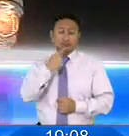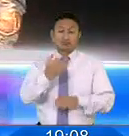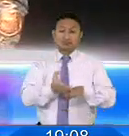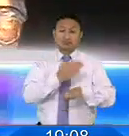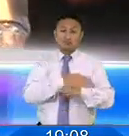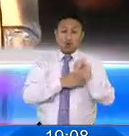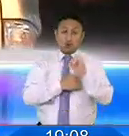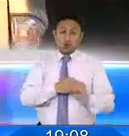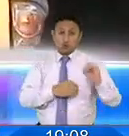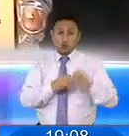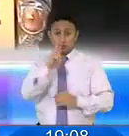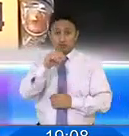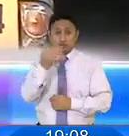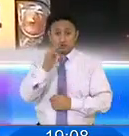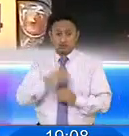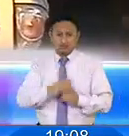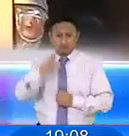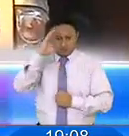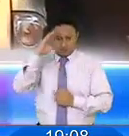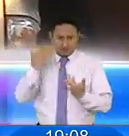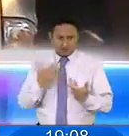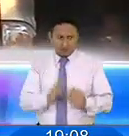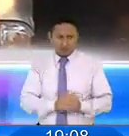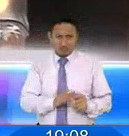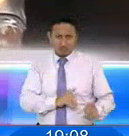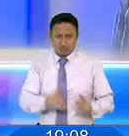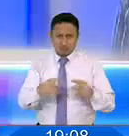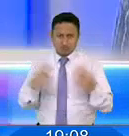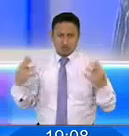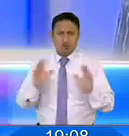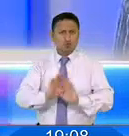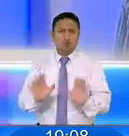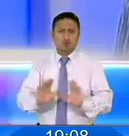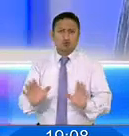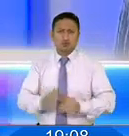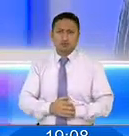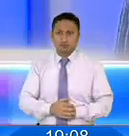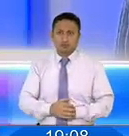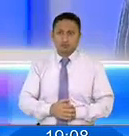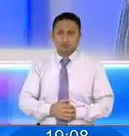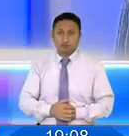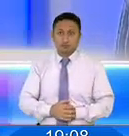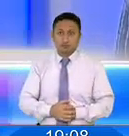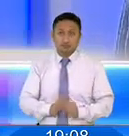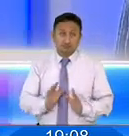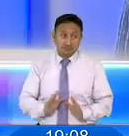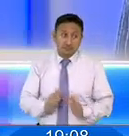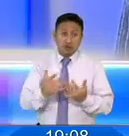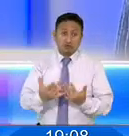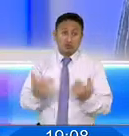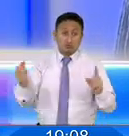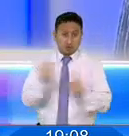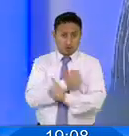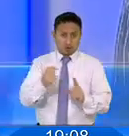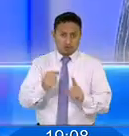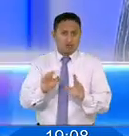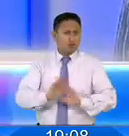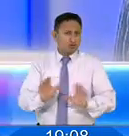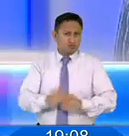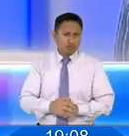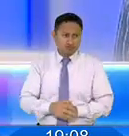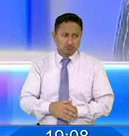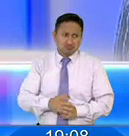2019 y que la policía estaba preparada para evitar enfrentamientos. No esperamos una movilización violenta, no